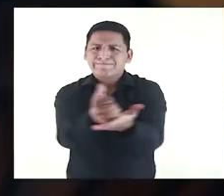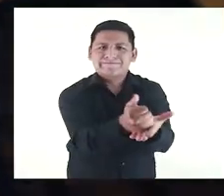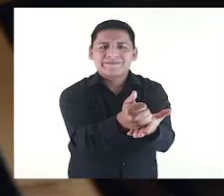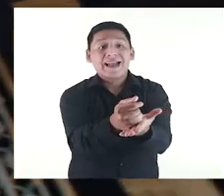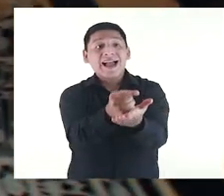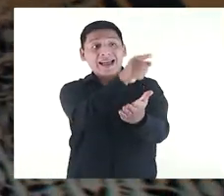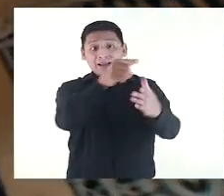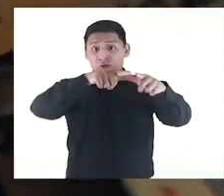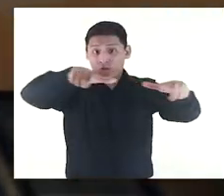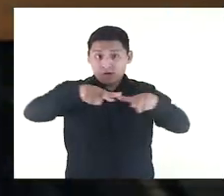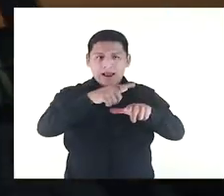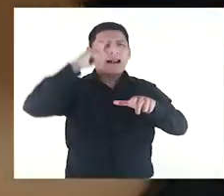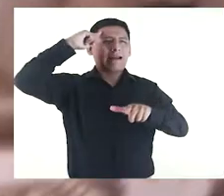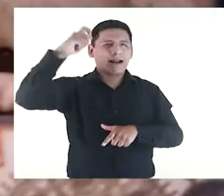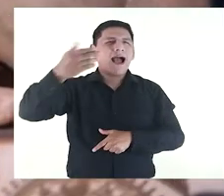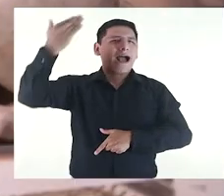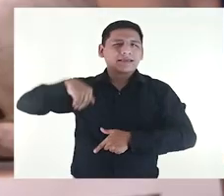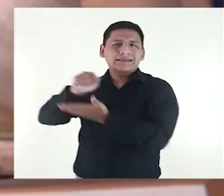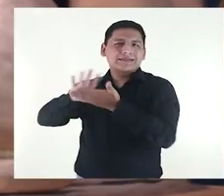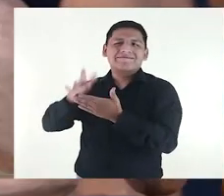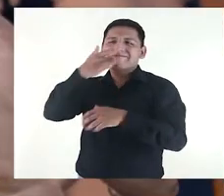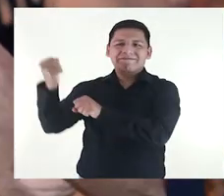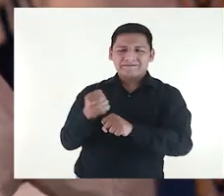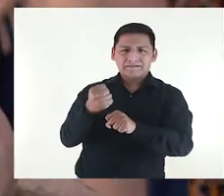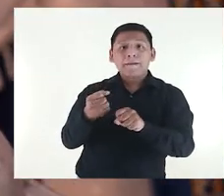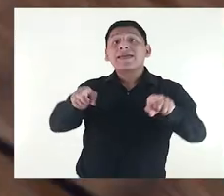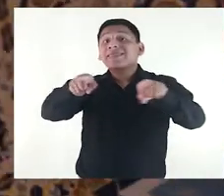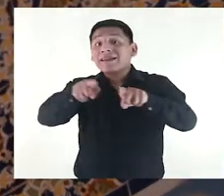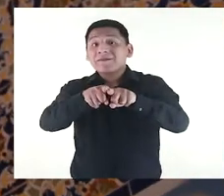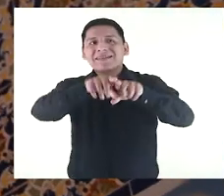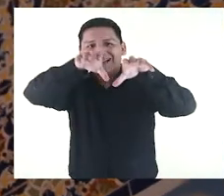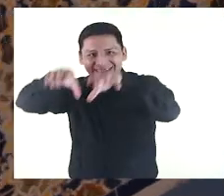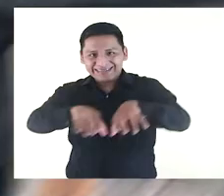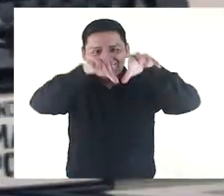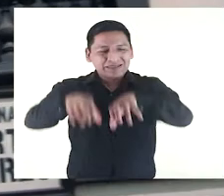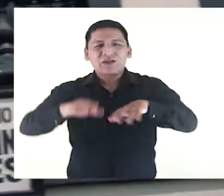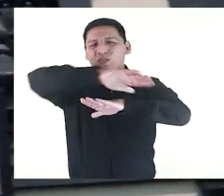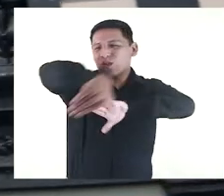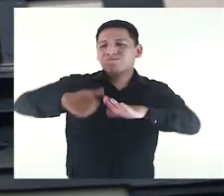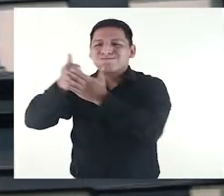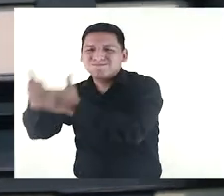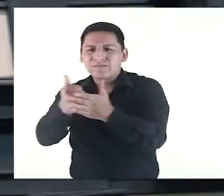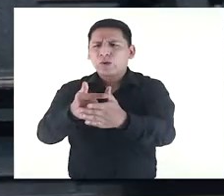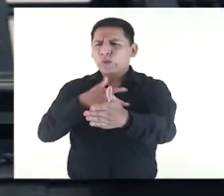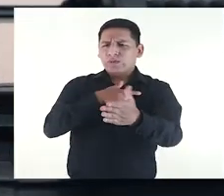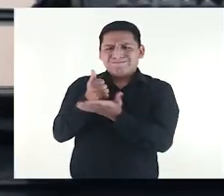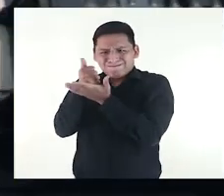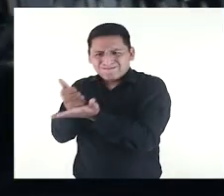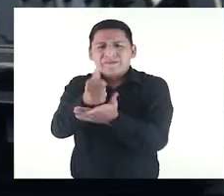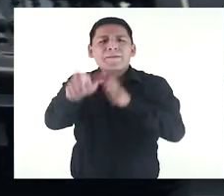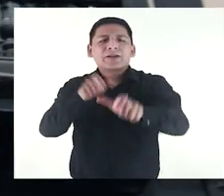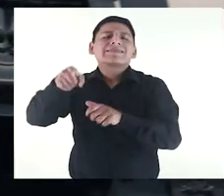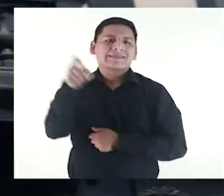necesitados. Aquí no solo está el lugar sagrado que recuerda el origen del santo, sino que su obra permanece en la comunidad de la caridad y la empatía